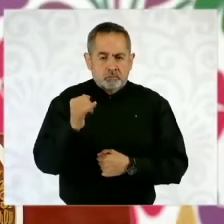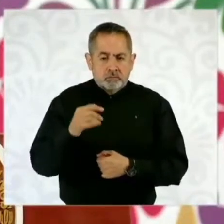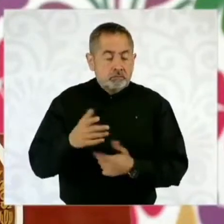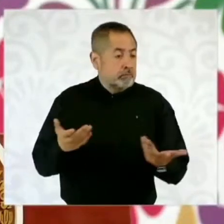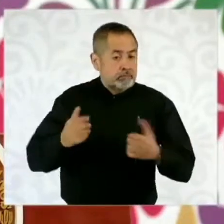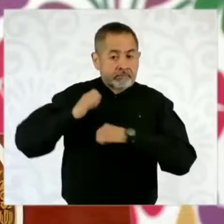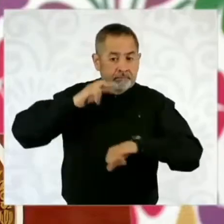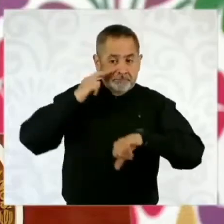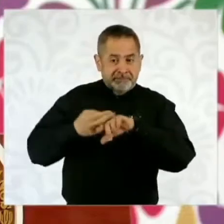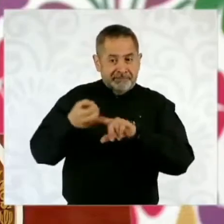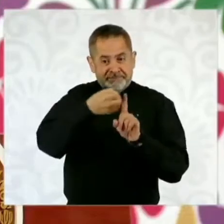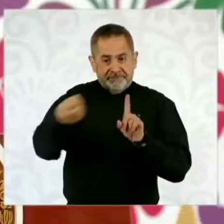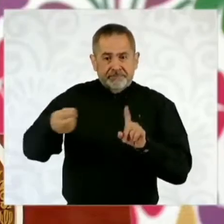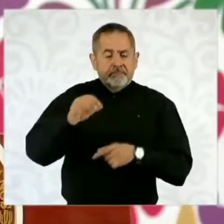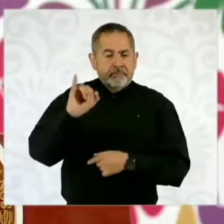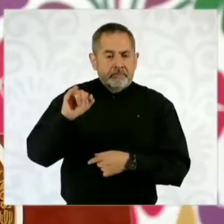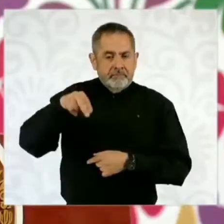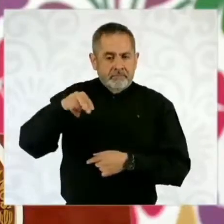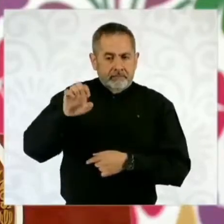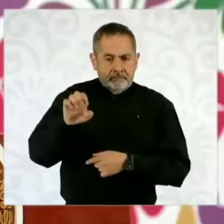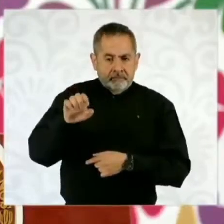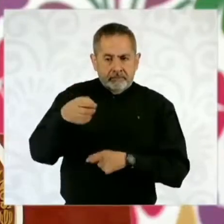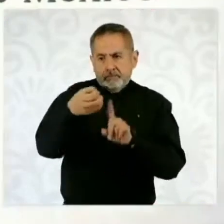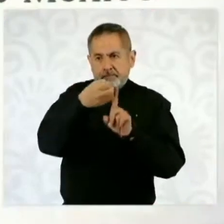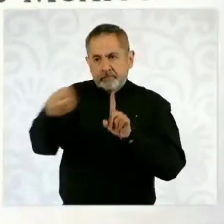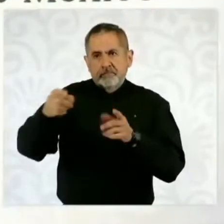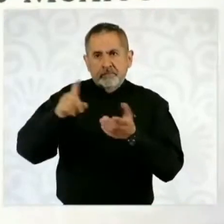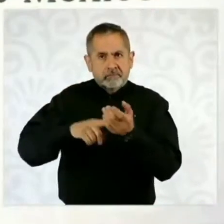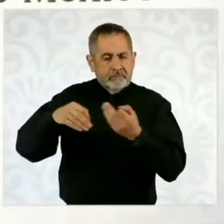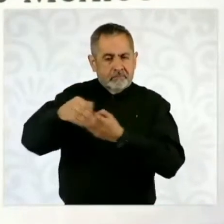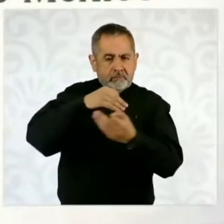quien organiza las elecciones, ¿quién es,